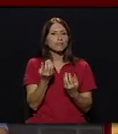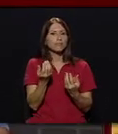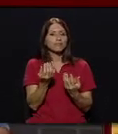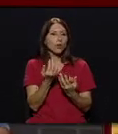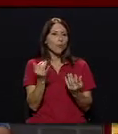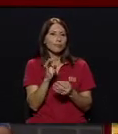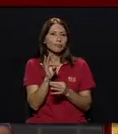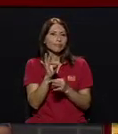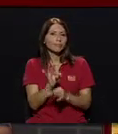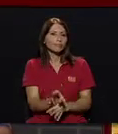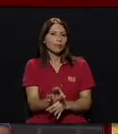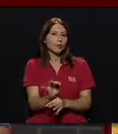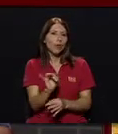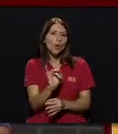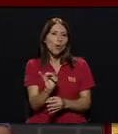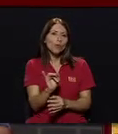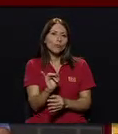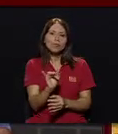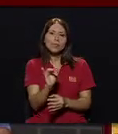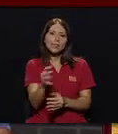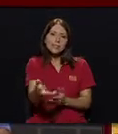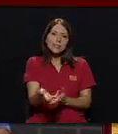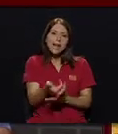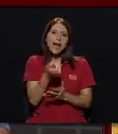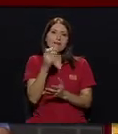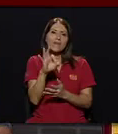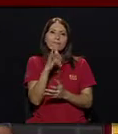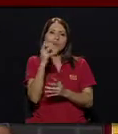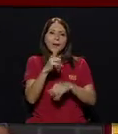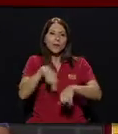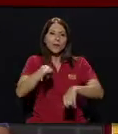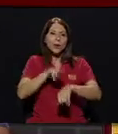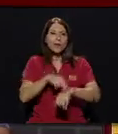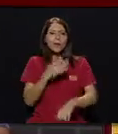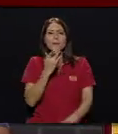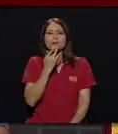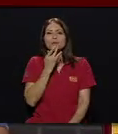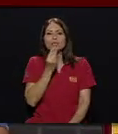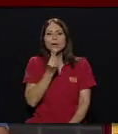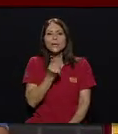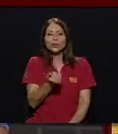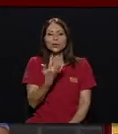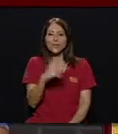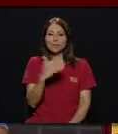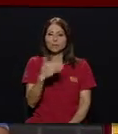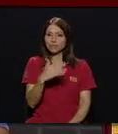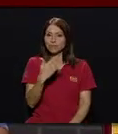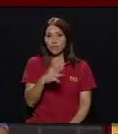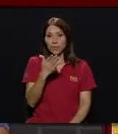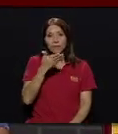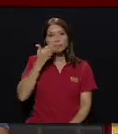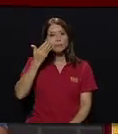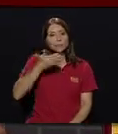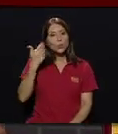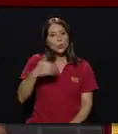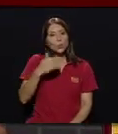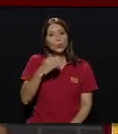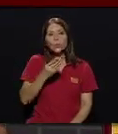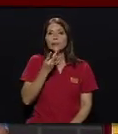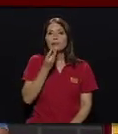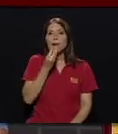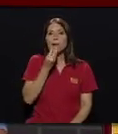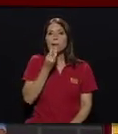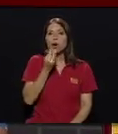bien, se sacaba como de una manera muy natural, y era una miel muy sabrosa en el sentido de aroma y sabor, realmente